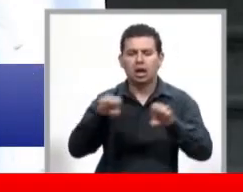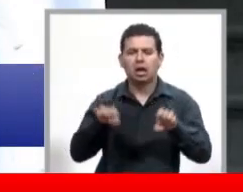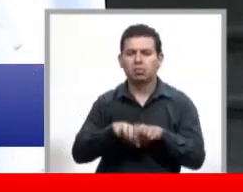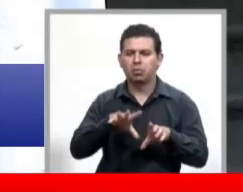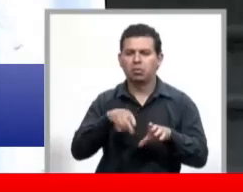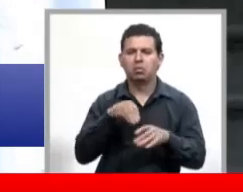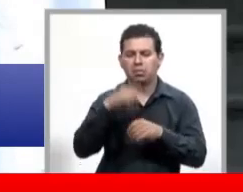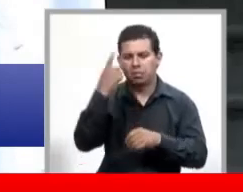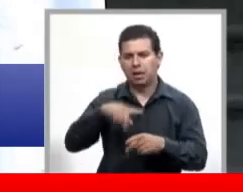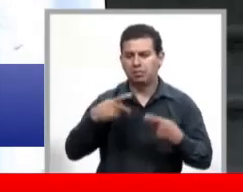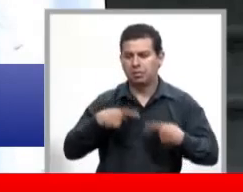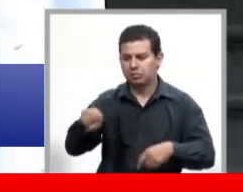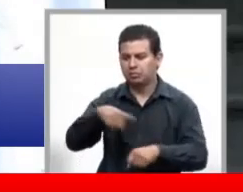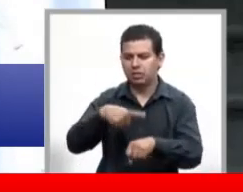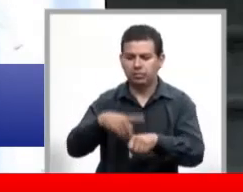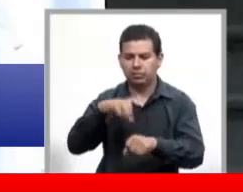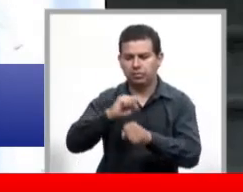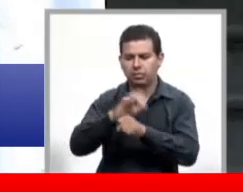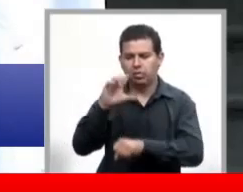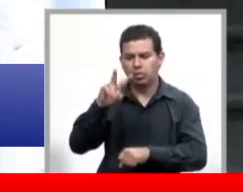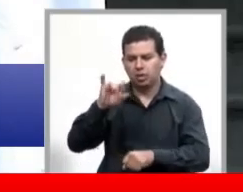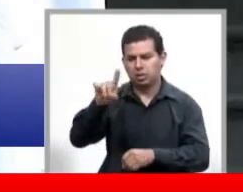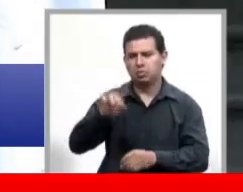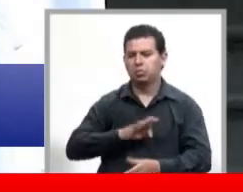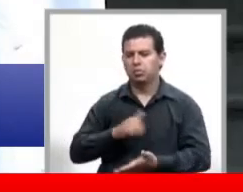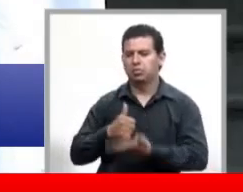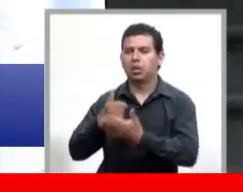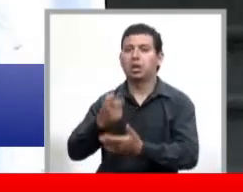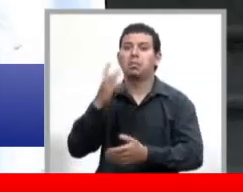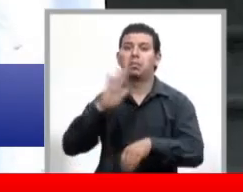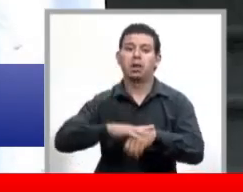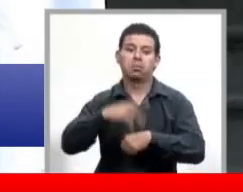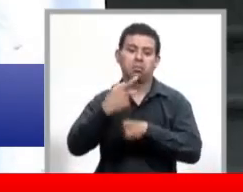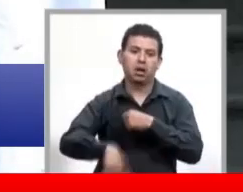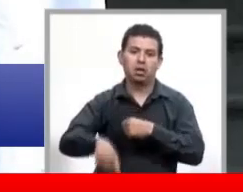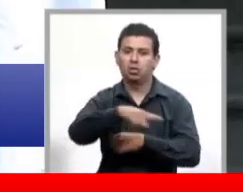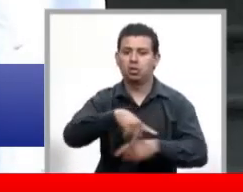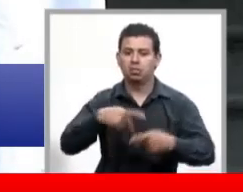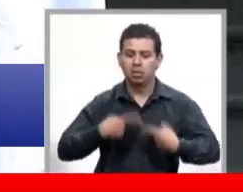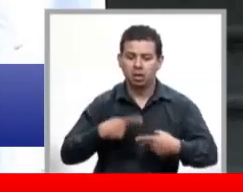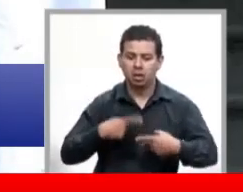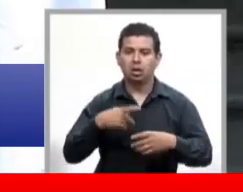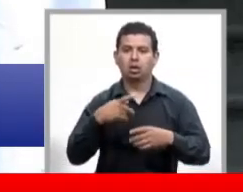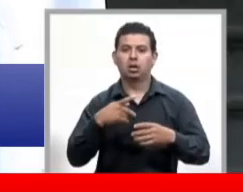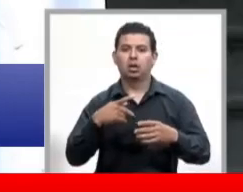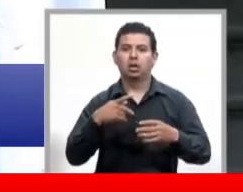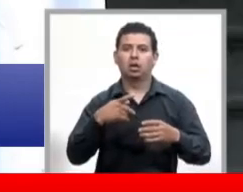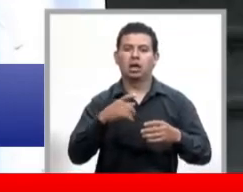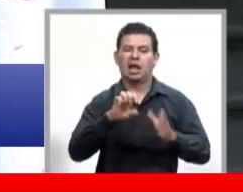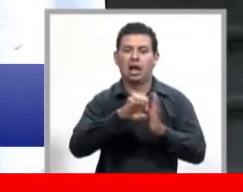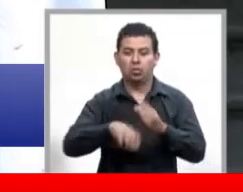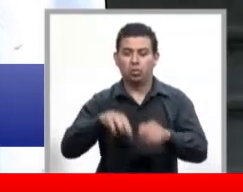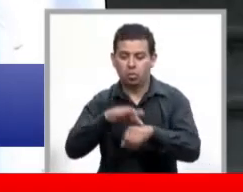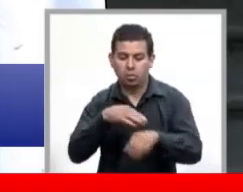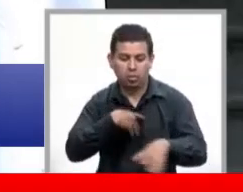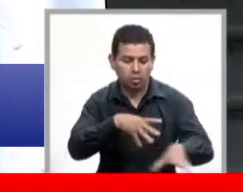para atender a los pacientes, que no se pongan en riesgo ellos y, por supuesto, a sus familias.